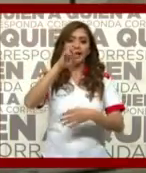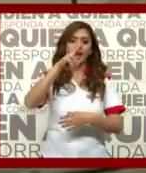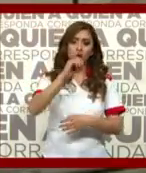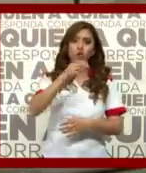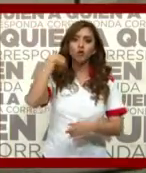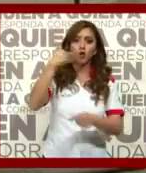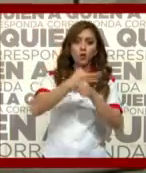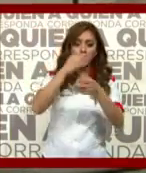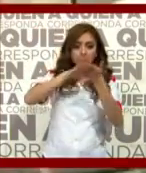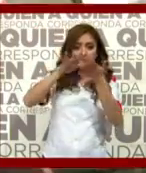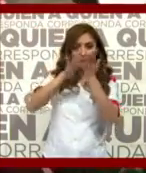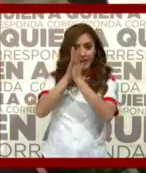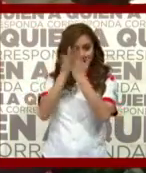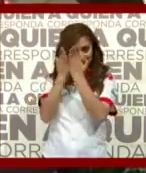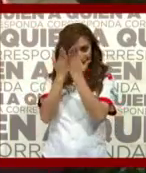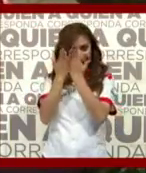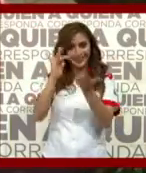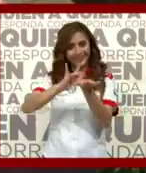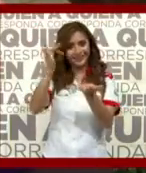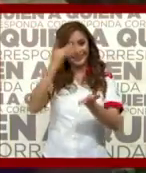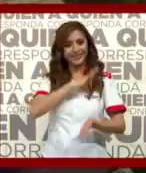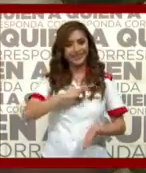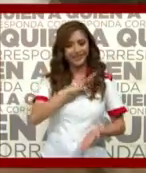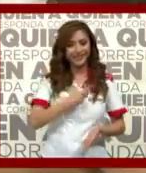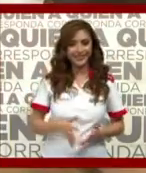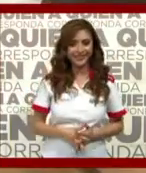la trivia de ramos revillas enhorabuena